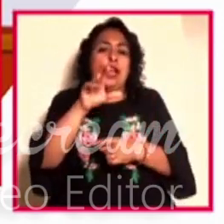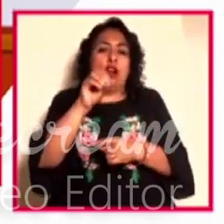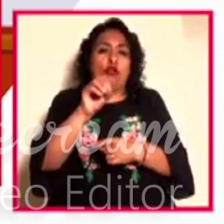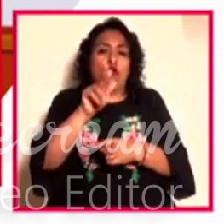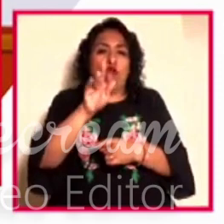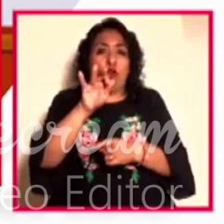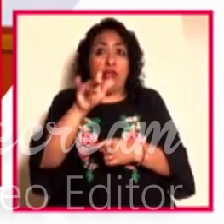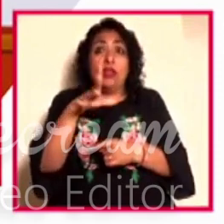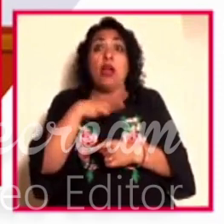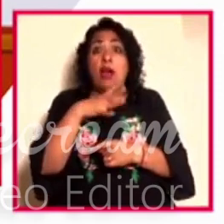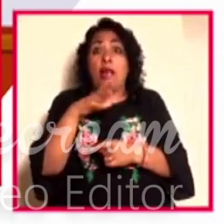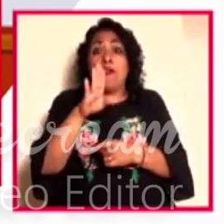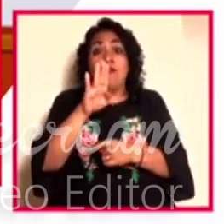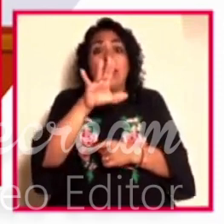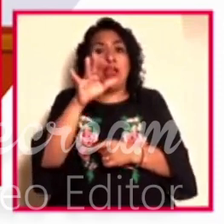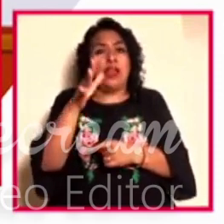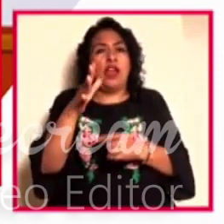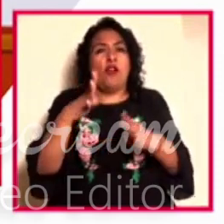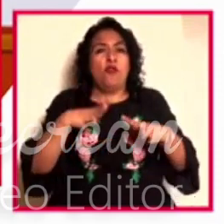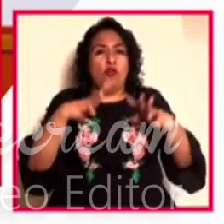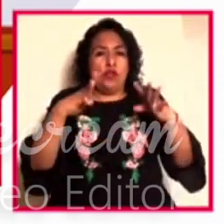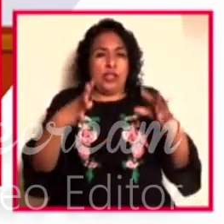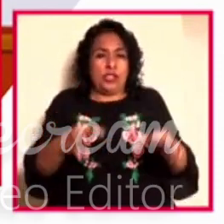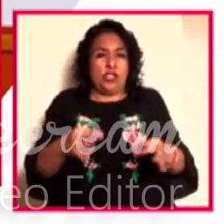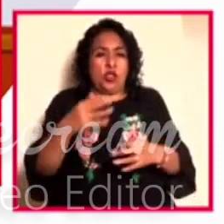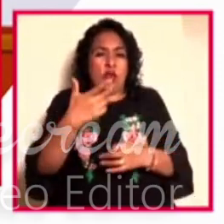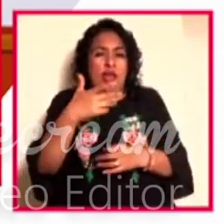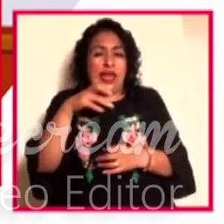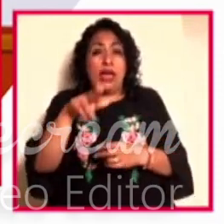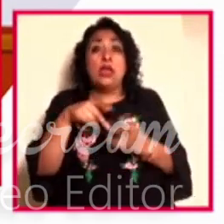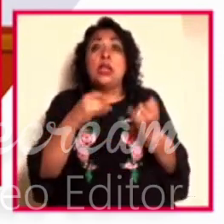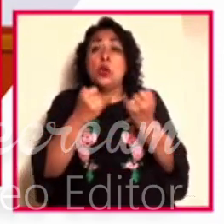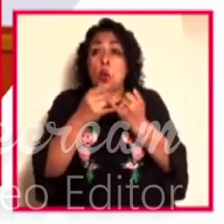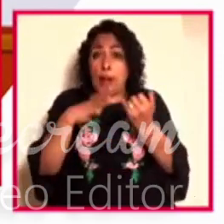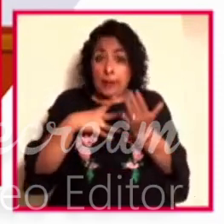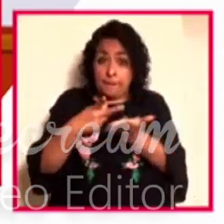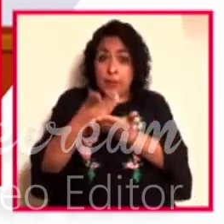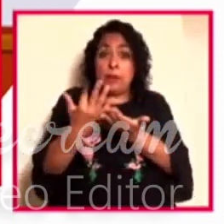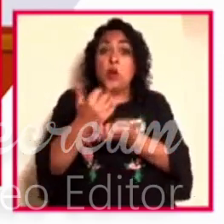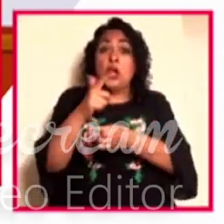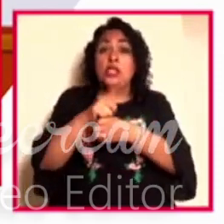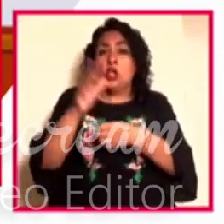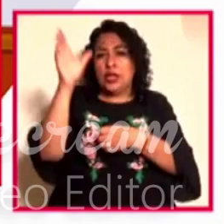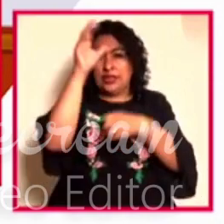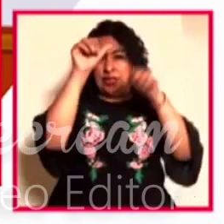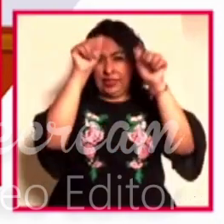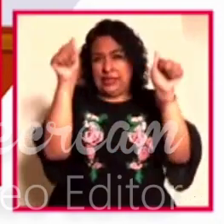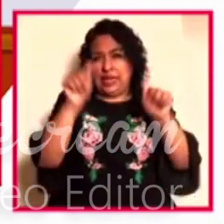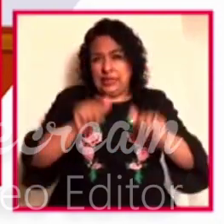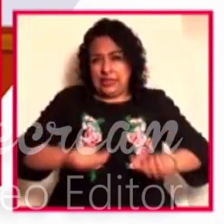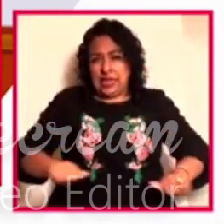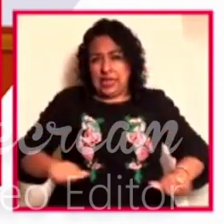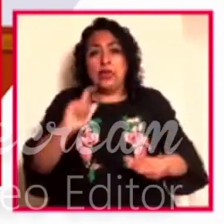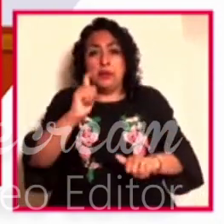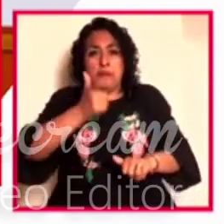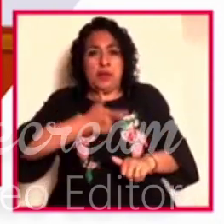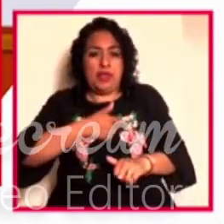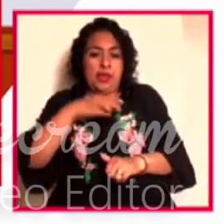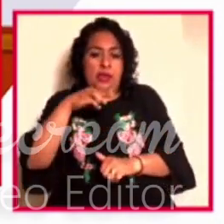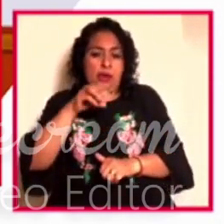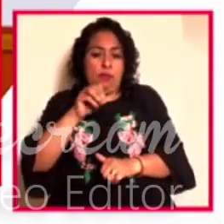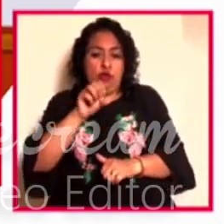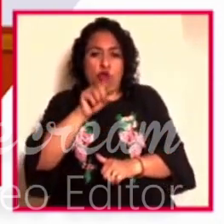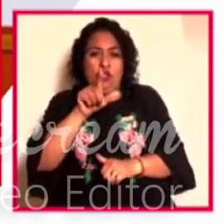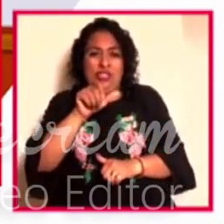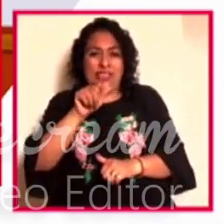la beca de la Fundación Guggenheim. Así también, recibió el Premio Nacional de Ciencias y Artes y la Medalla Mozart. El Consejo